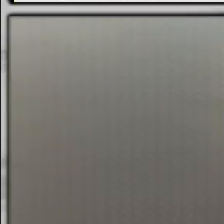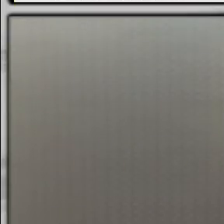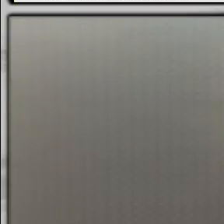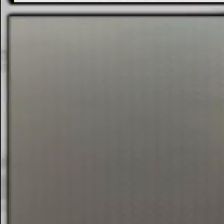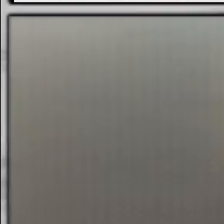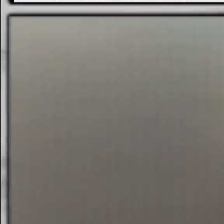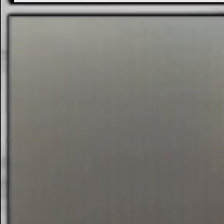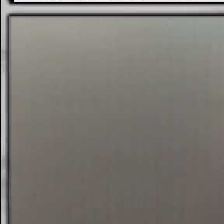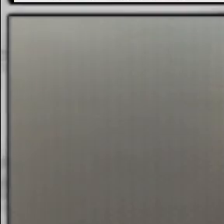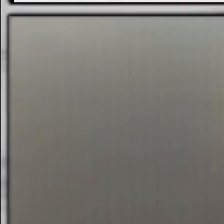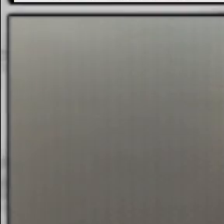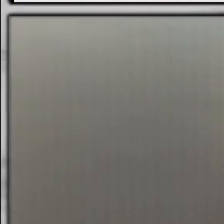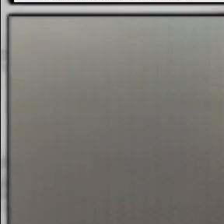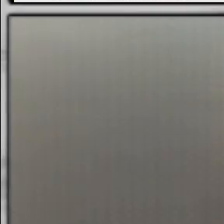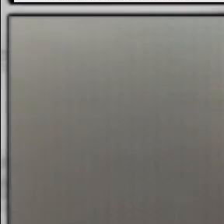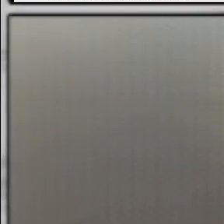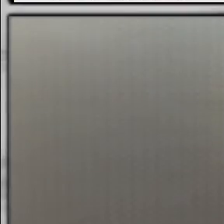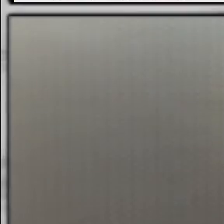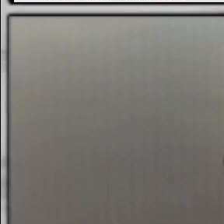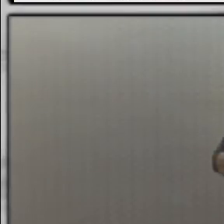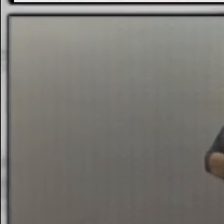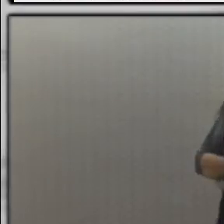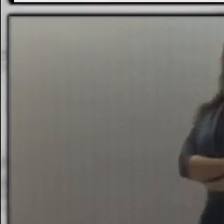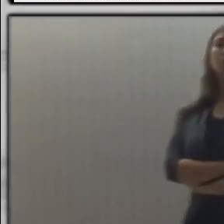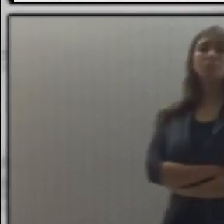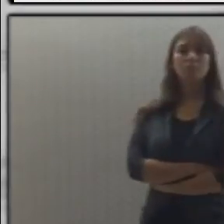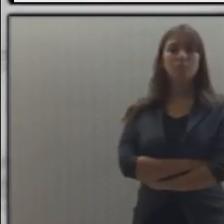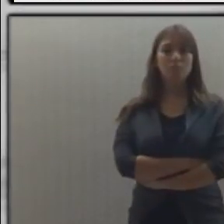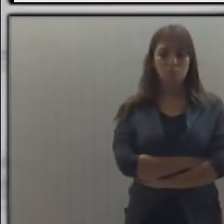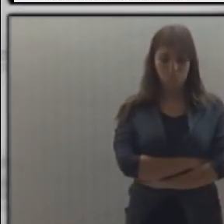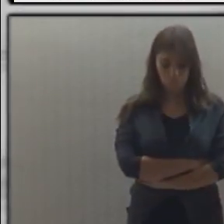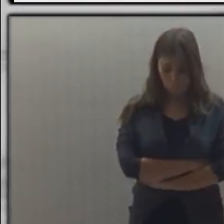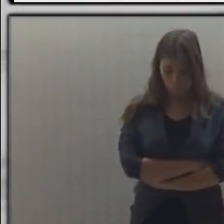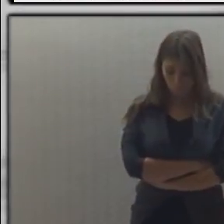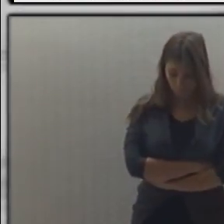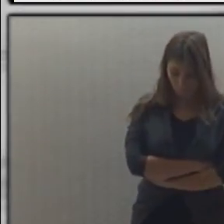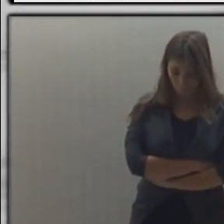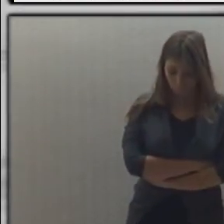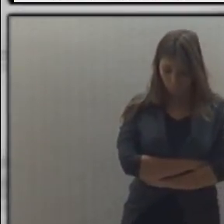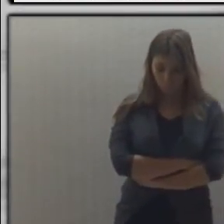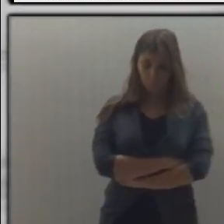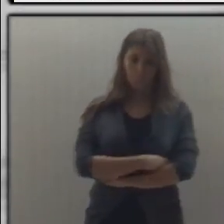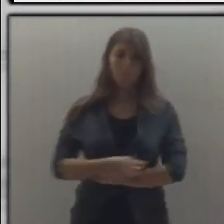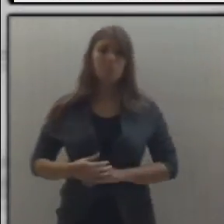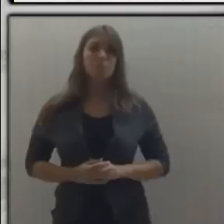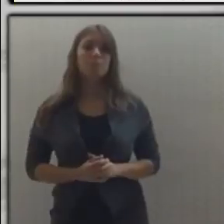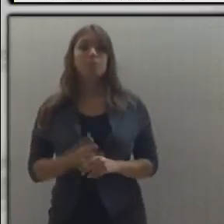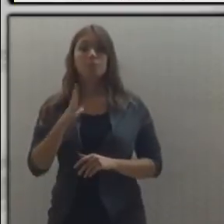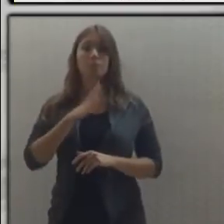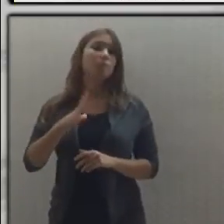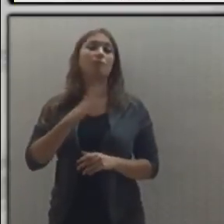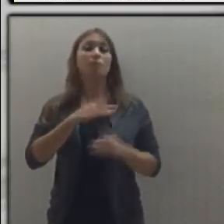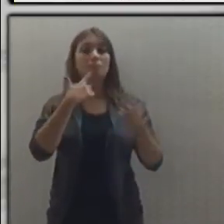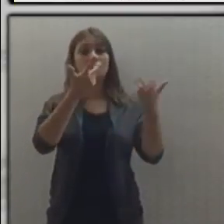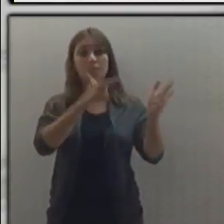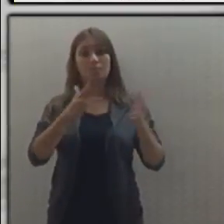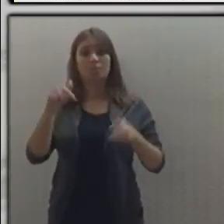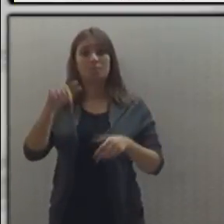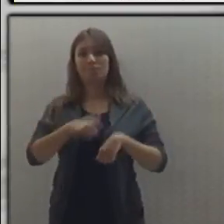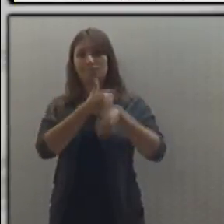Por favor, si os vais sentando, porque vamos con mucho retraso en la mañana.